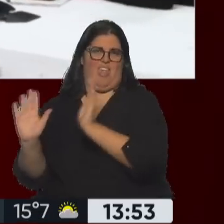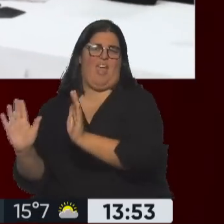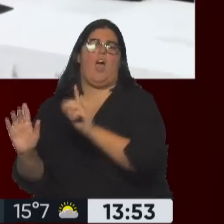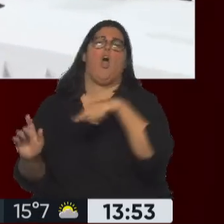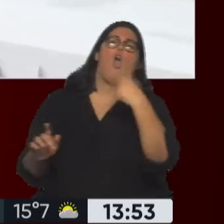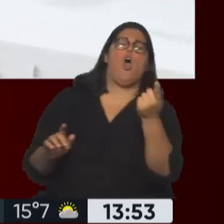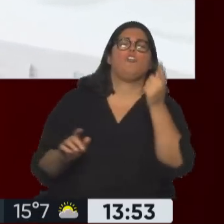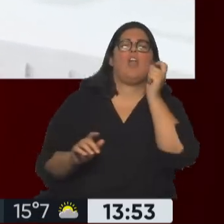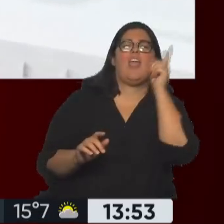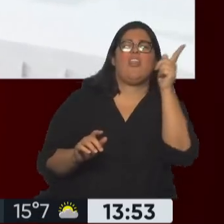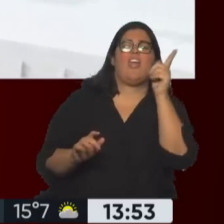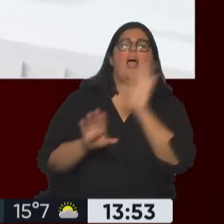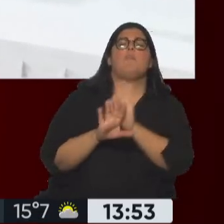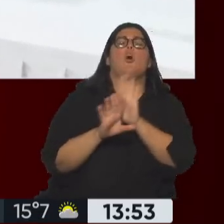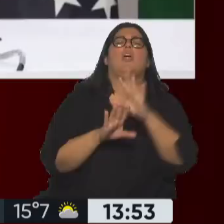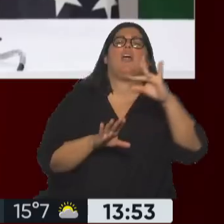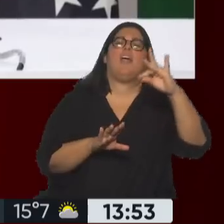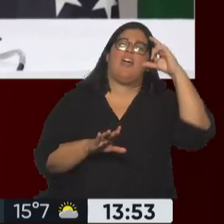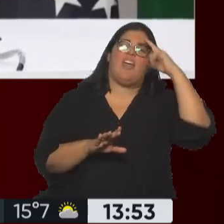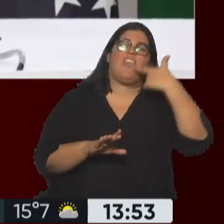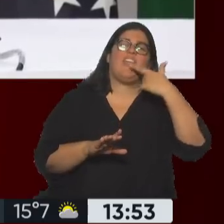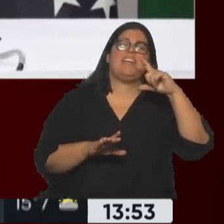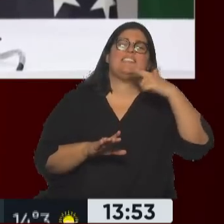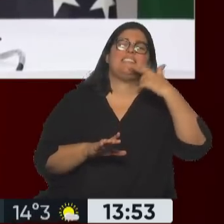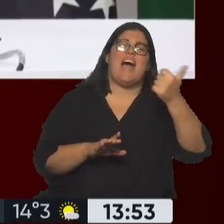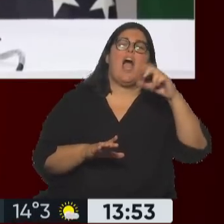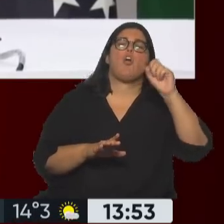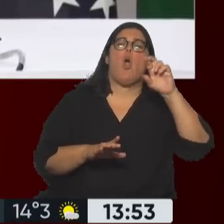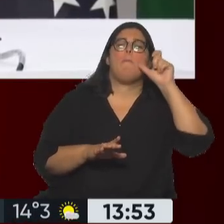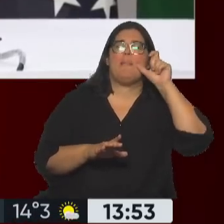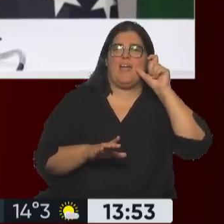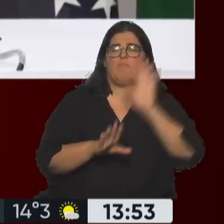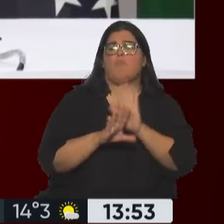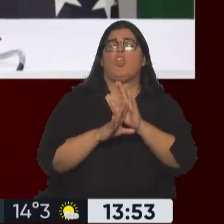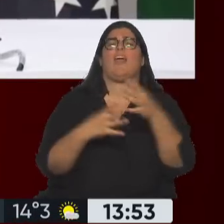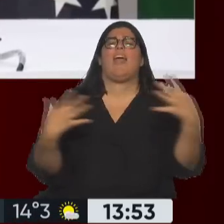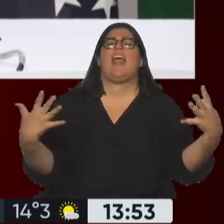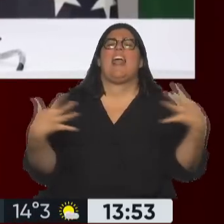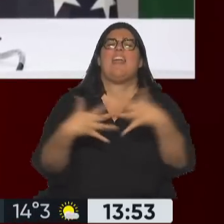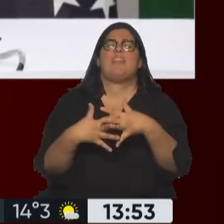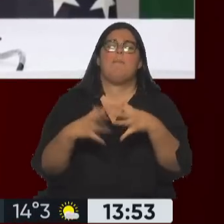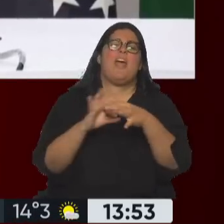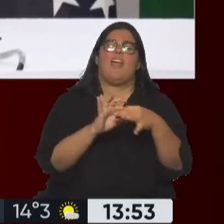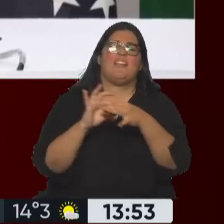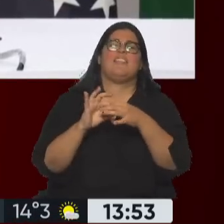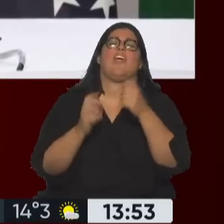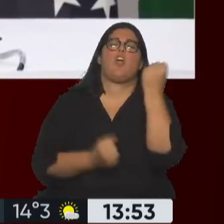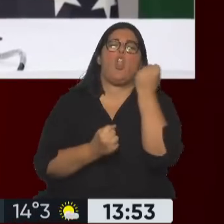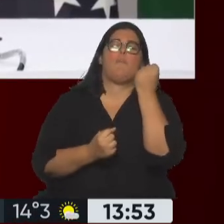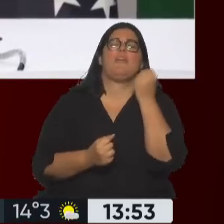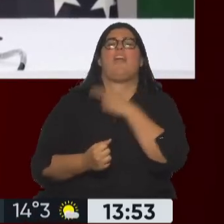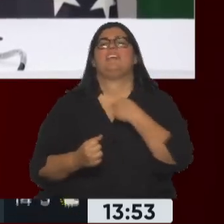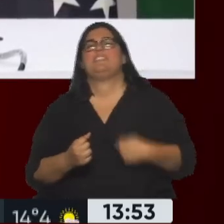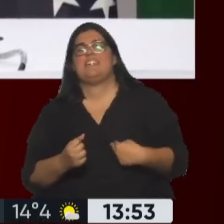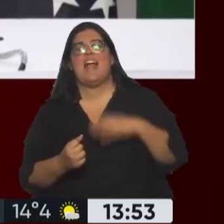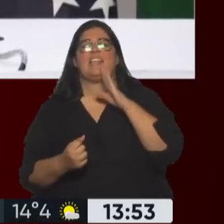los últimos años, que es la idea del desacople. Esta idea de que la interdependencia económica, sobre todo entre Estados Unidos y China, pero también entre Occidente